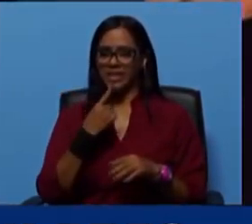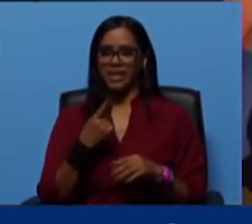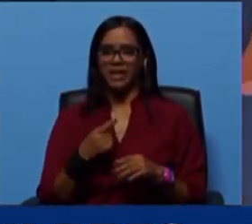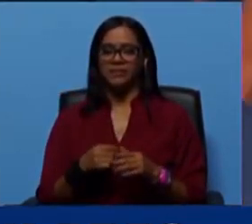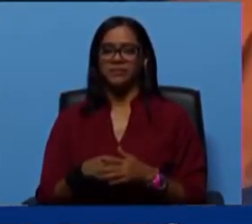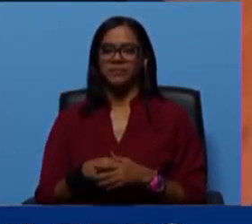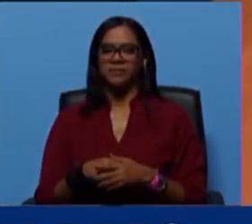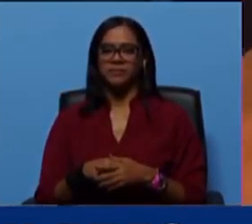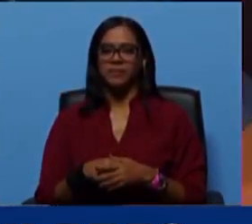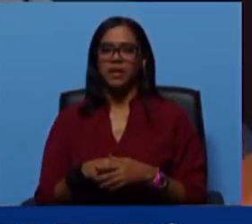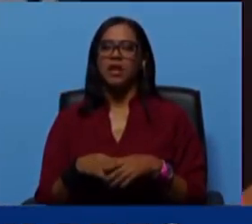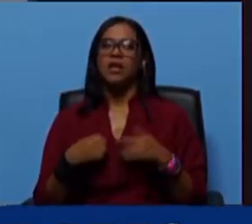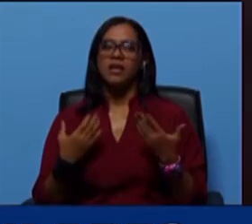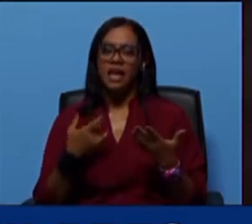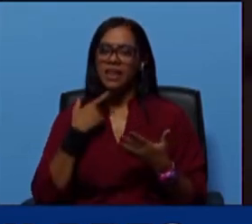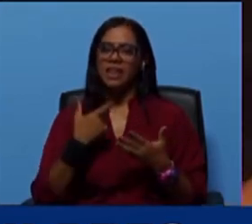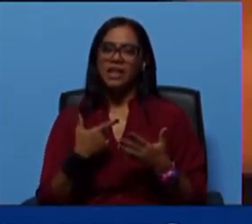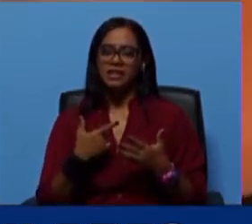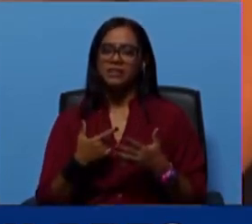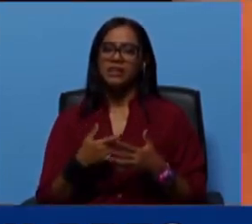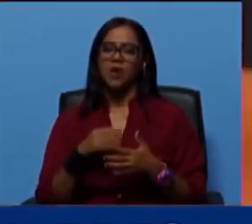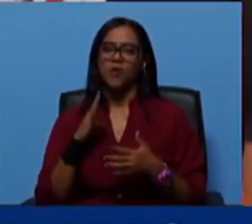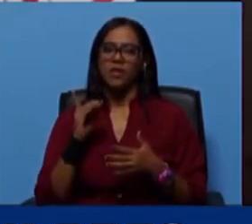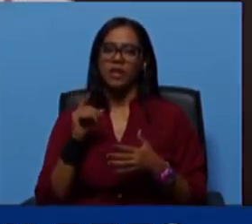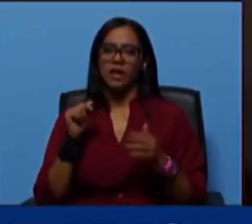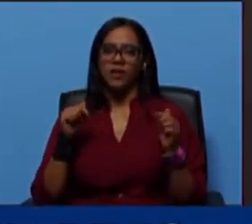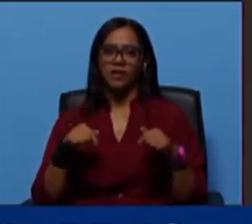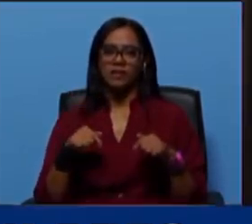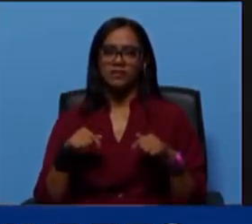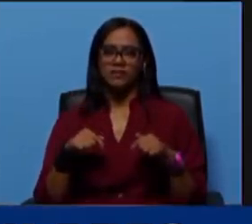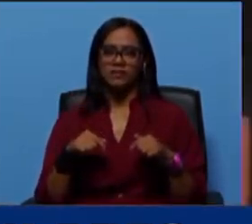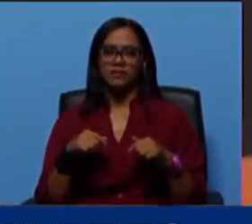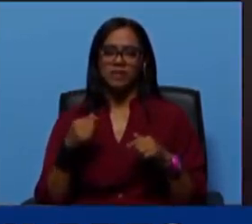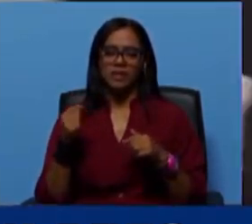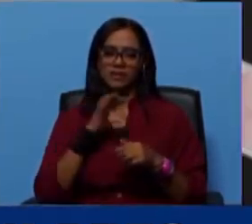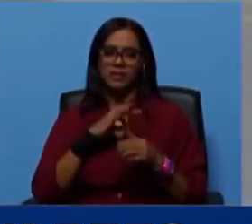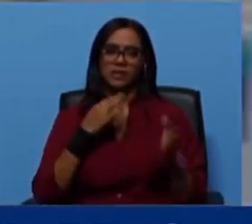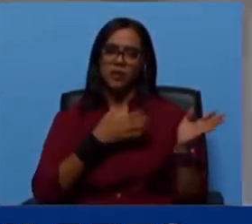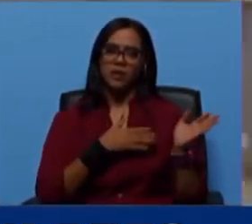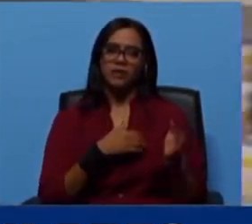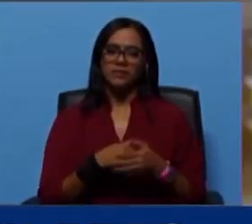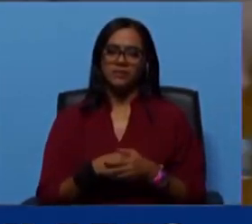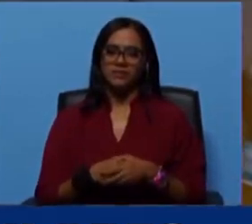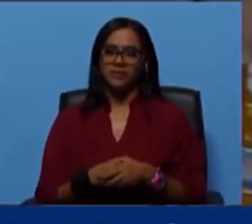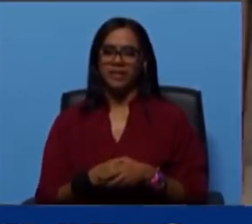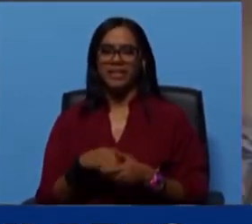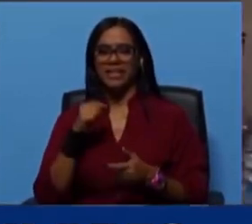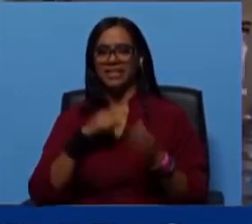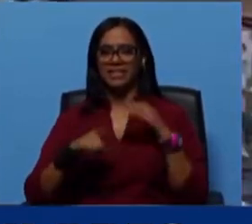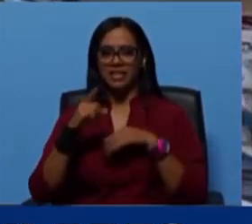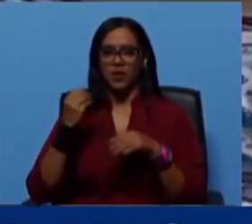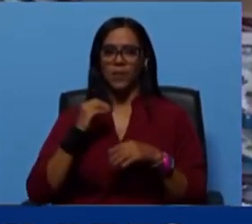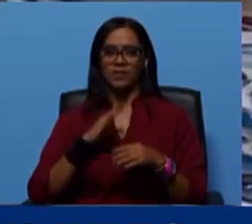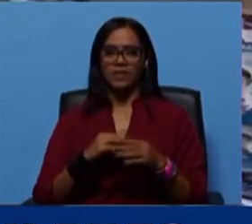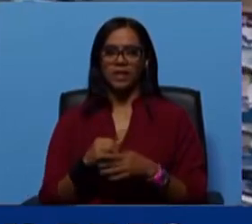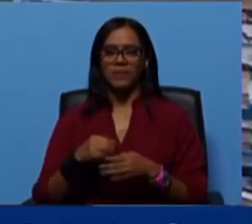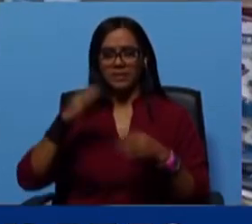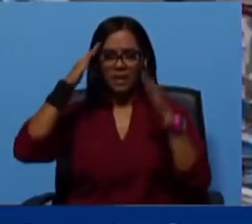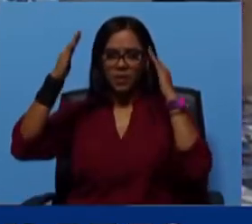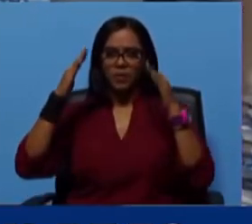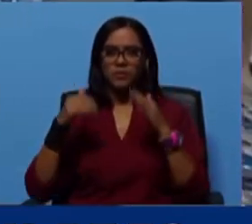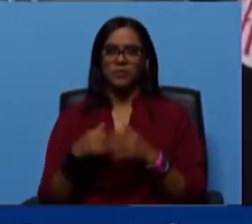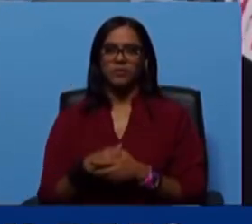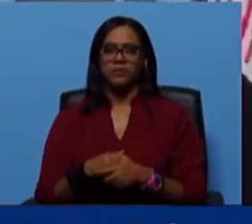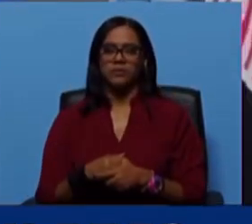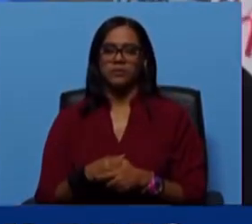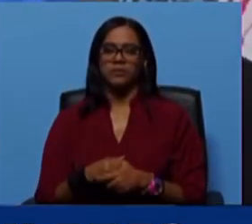coloquialmente. ¿Qué dicen los bodegueros? ¿Quién es la bodeguera aquí? La señora... Licenciada, ¿cómo estás? Mucho gusto. Mi saludo y respeto. ¿Cuál es su nombre?